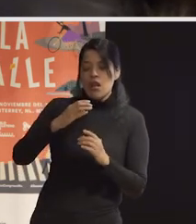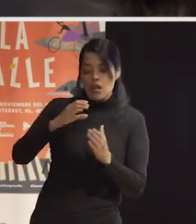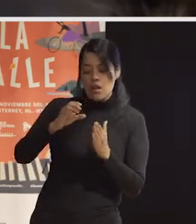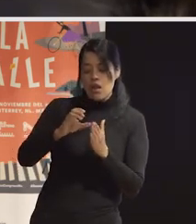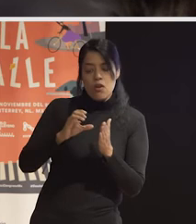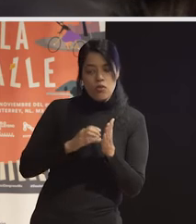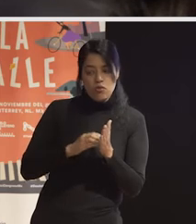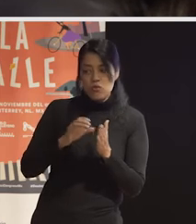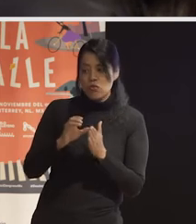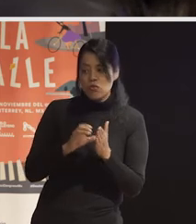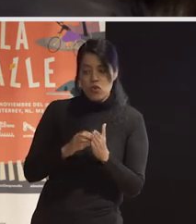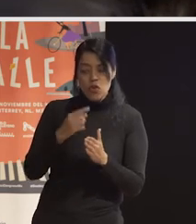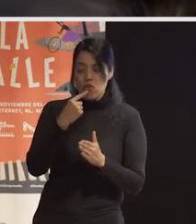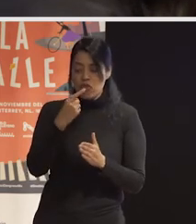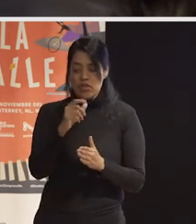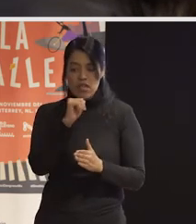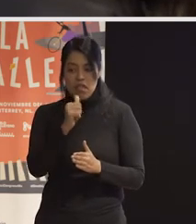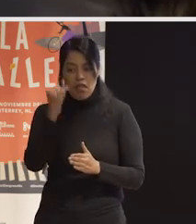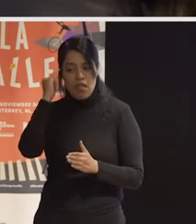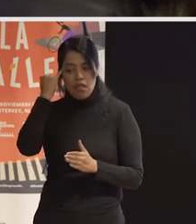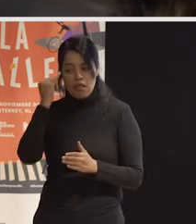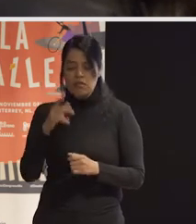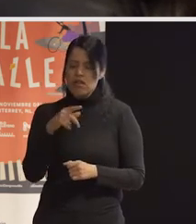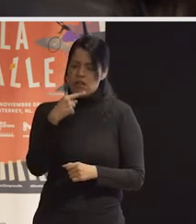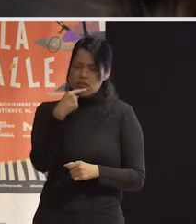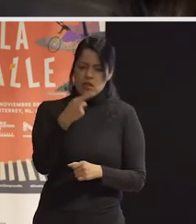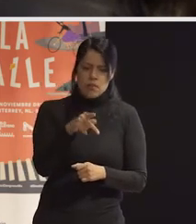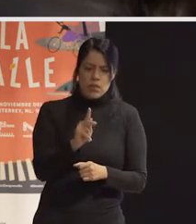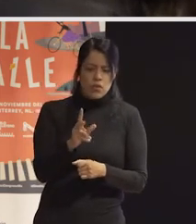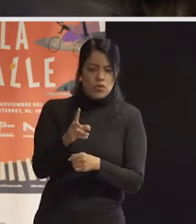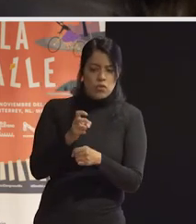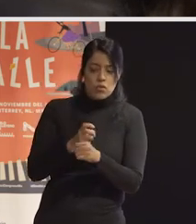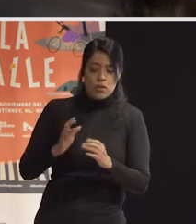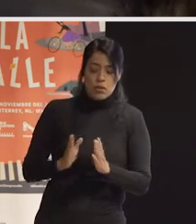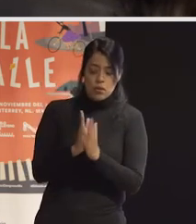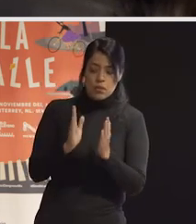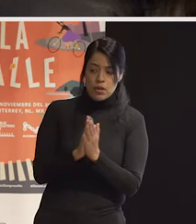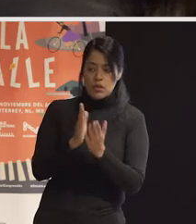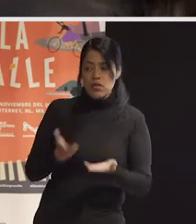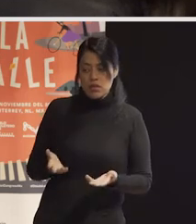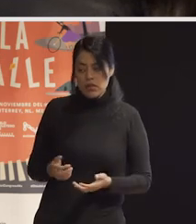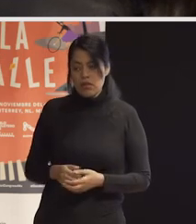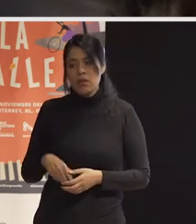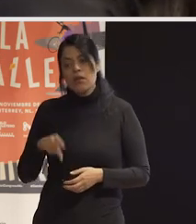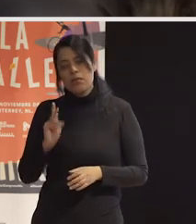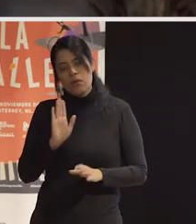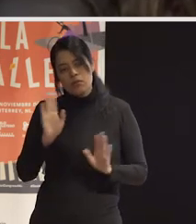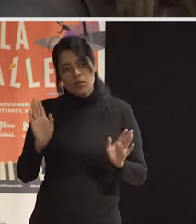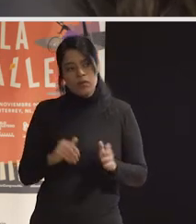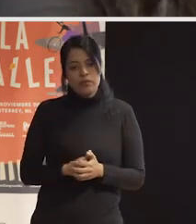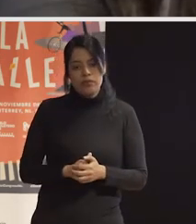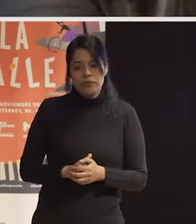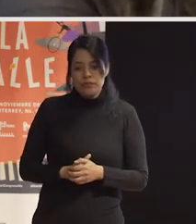solamente se mencionó en algún momento pero no nadie los invitó a colaborar ni este pero bueno el 9 que